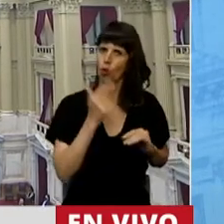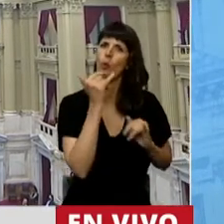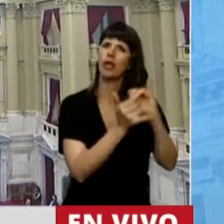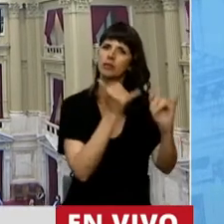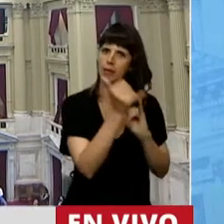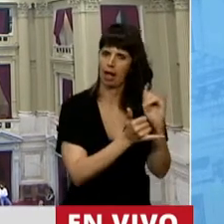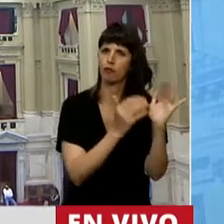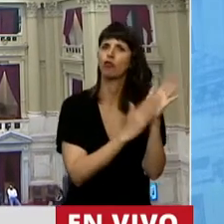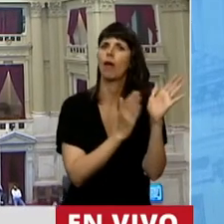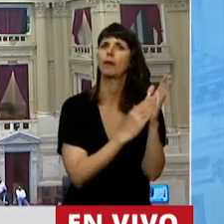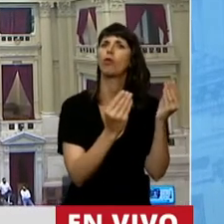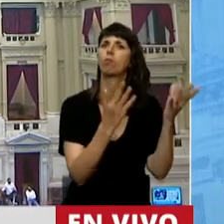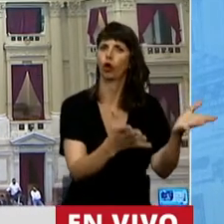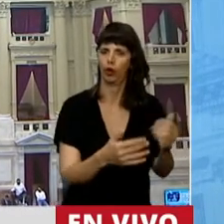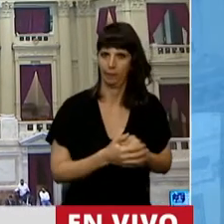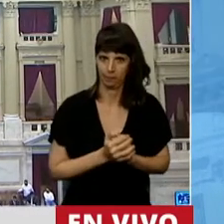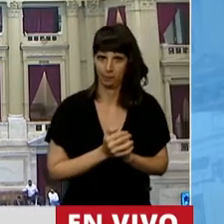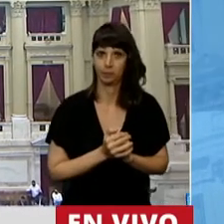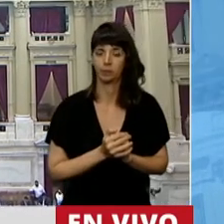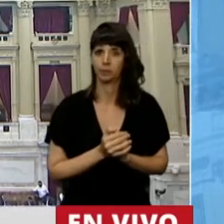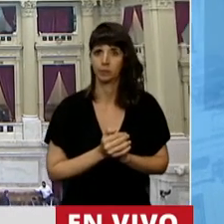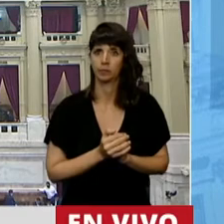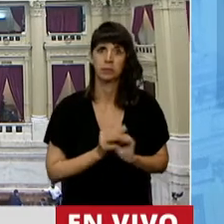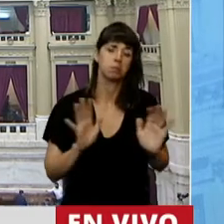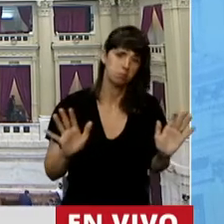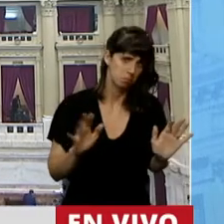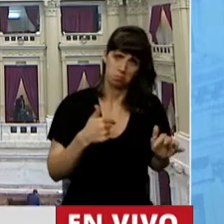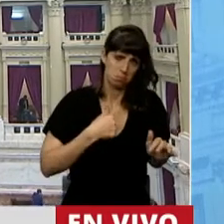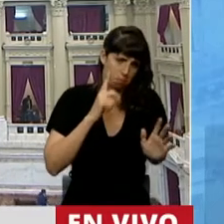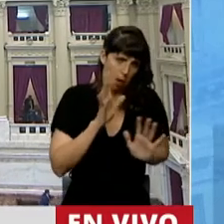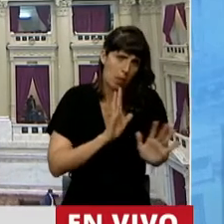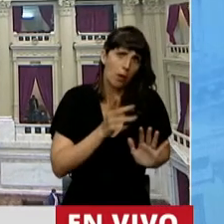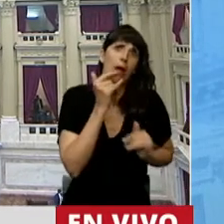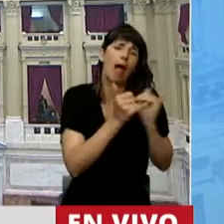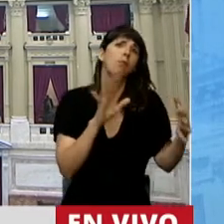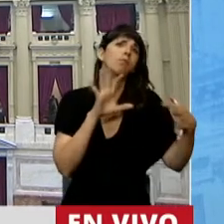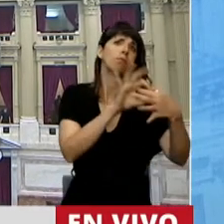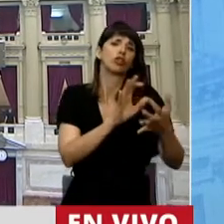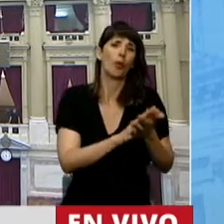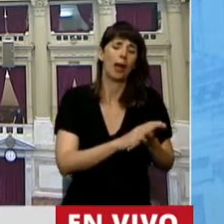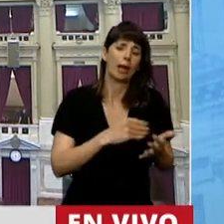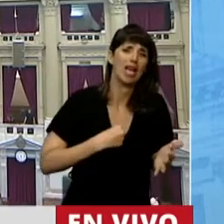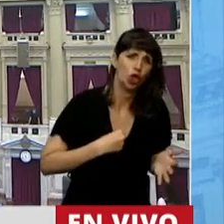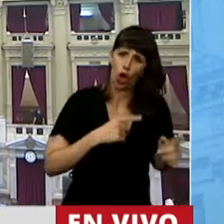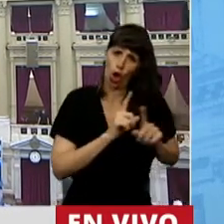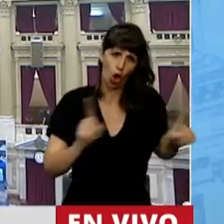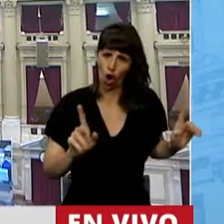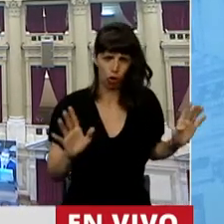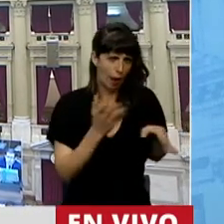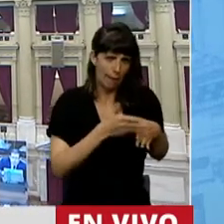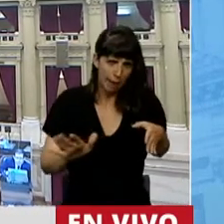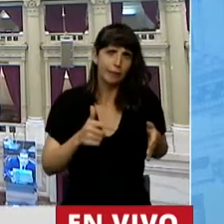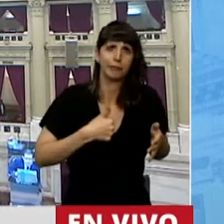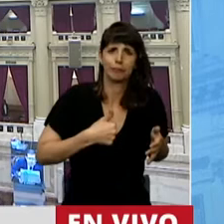posición. Aclaro que mis razones no son de tipo religiosas, más allá de profesar mis